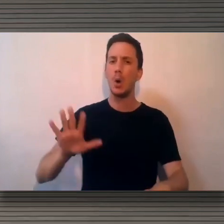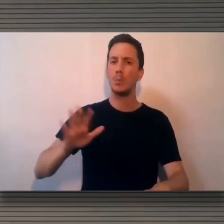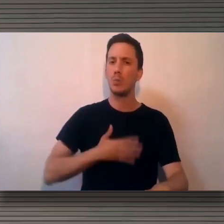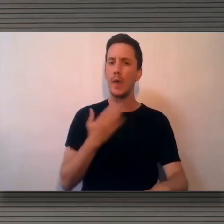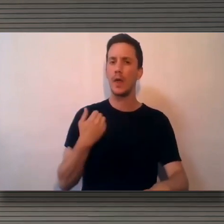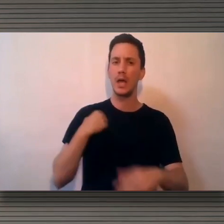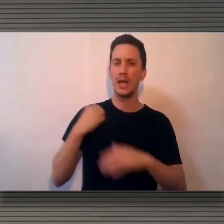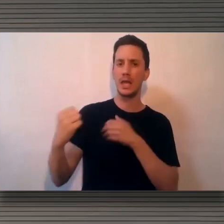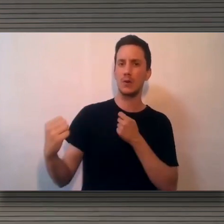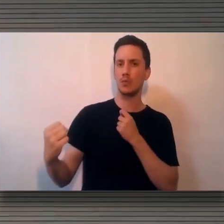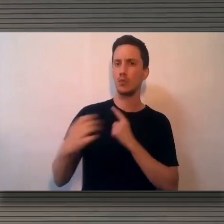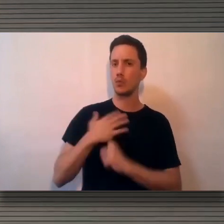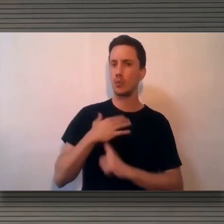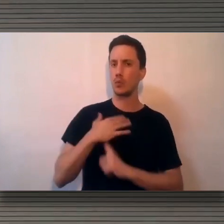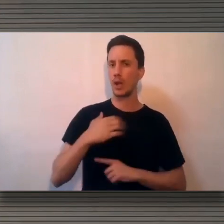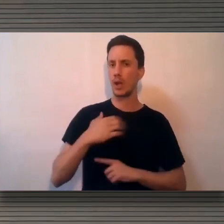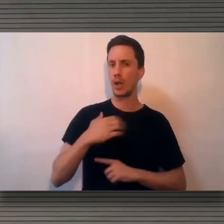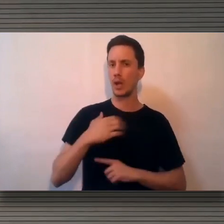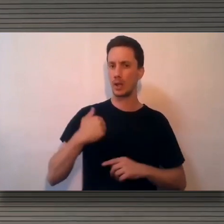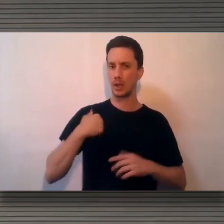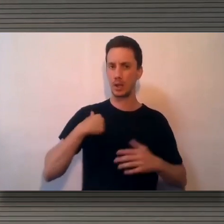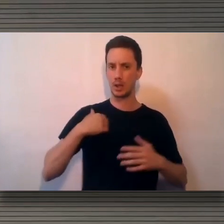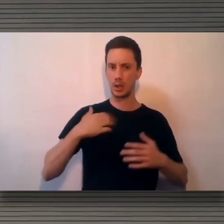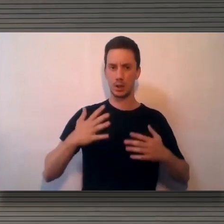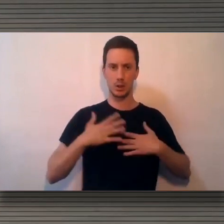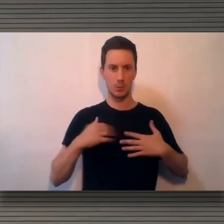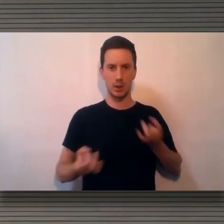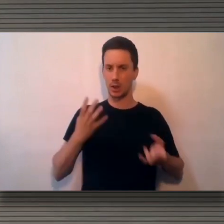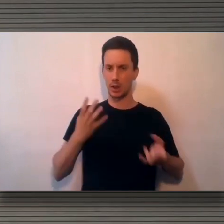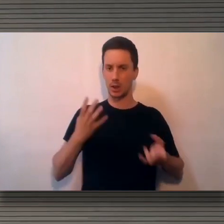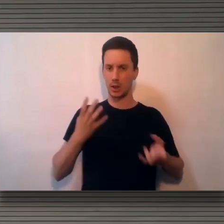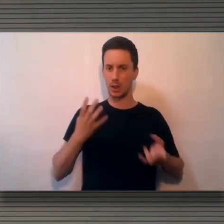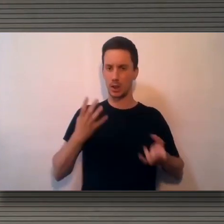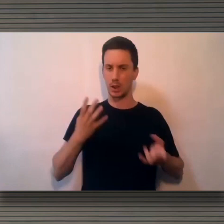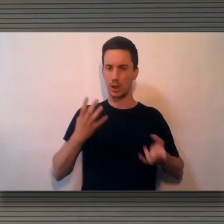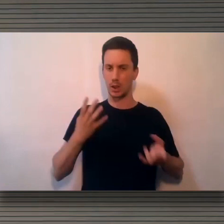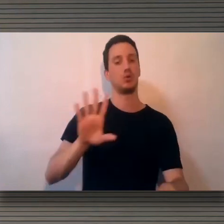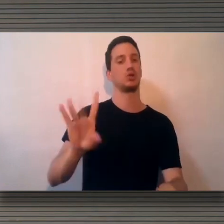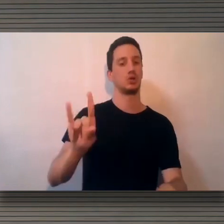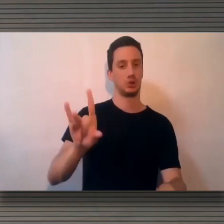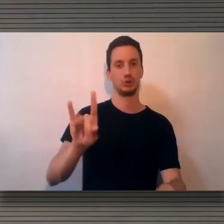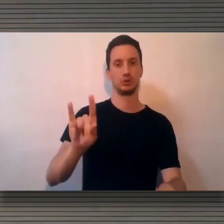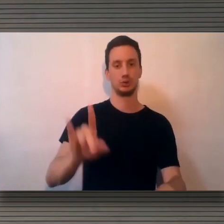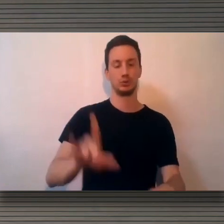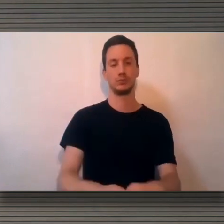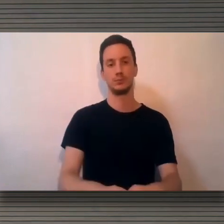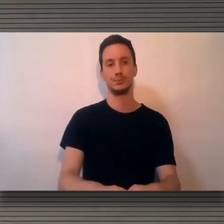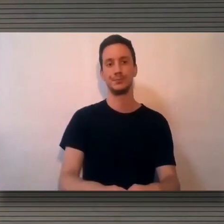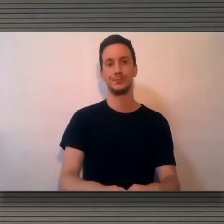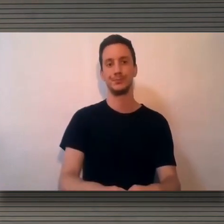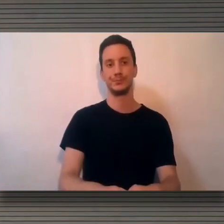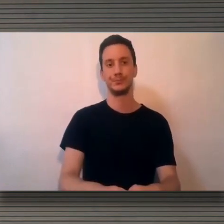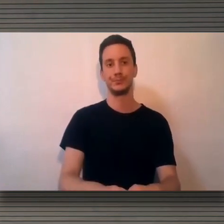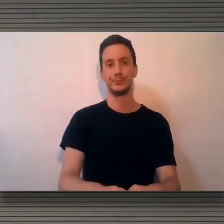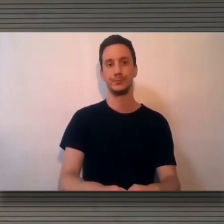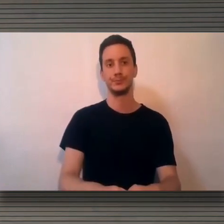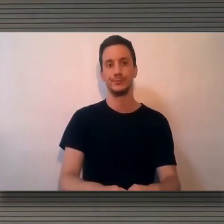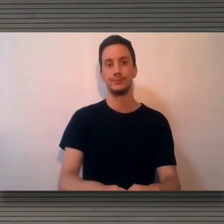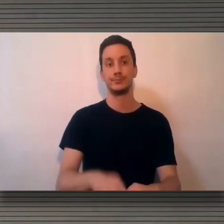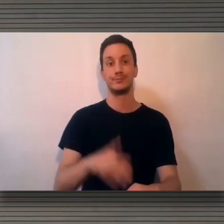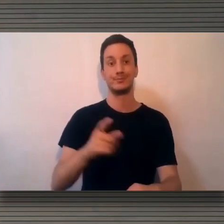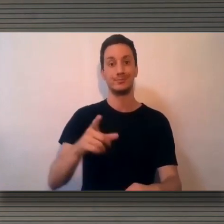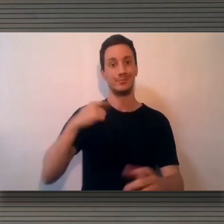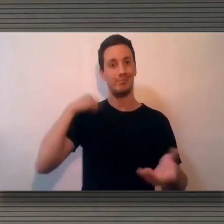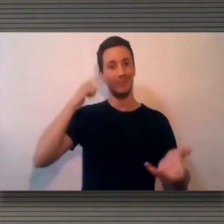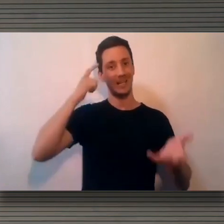aparición de dermatitis atópica. Sí, sí, sí. Eh, Los trastornos emocionales influyen